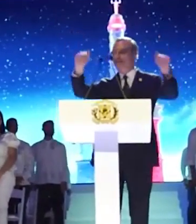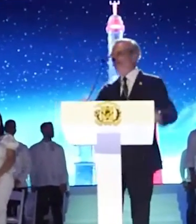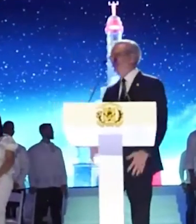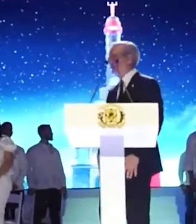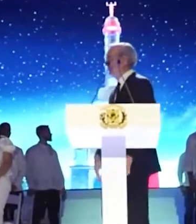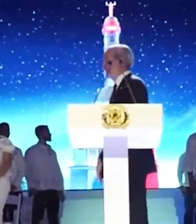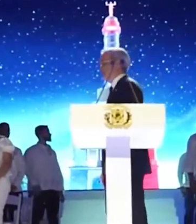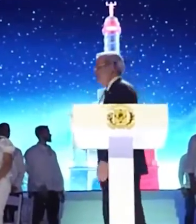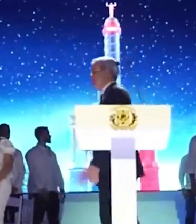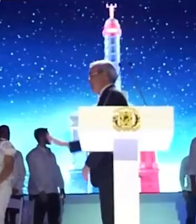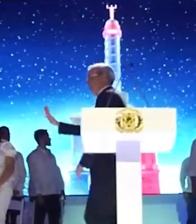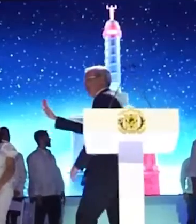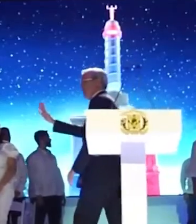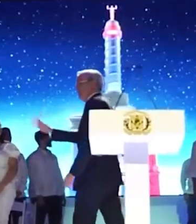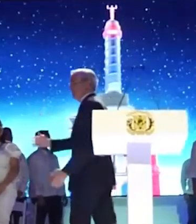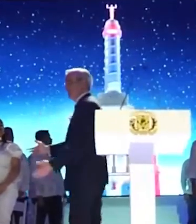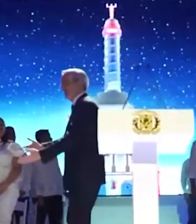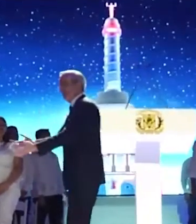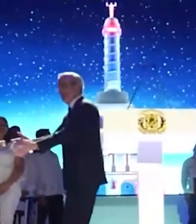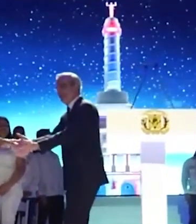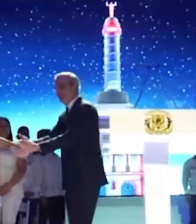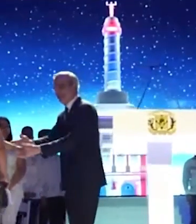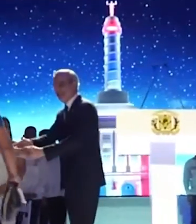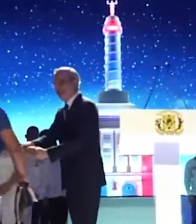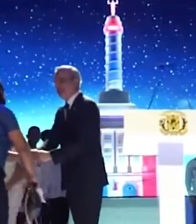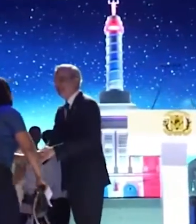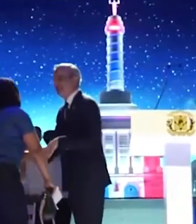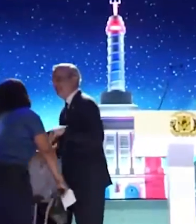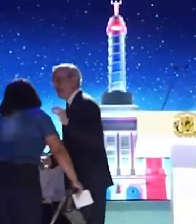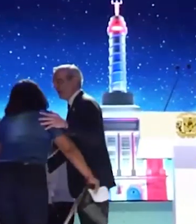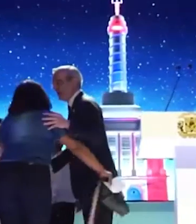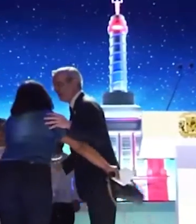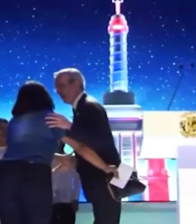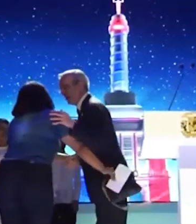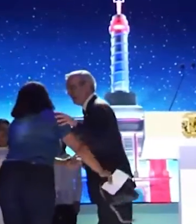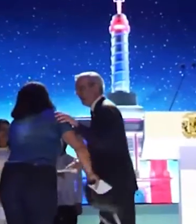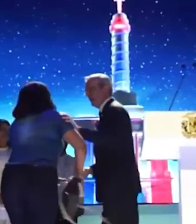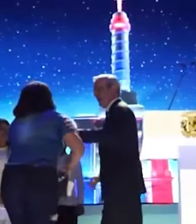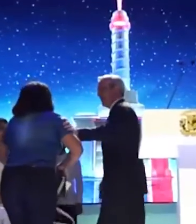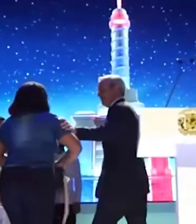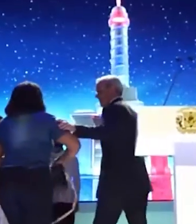Noticias Su Mundo. De la República Dominicana.